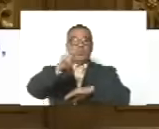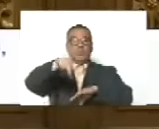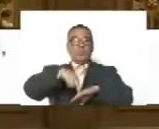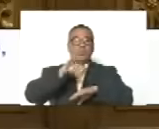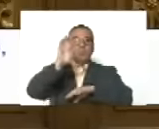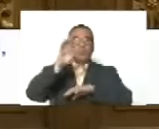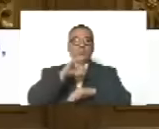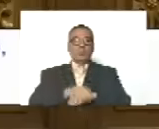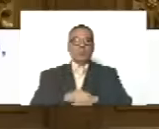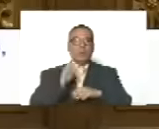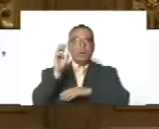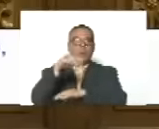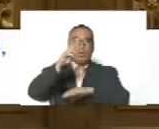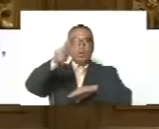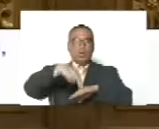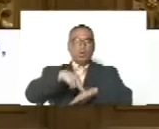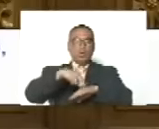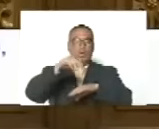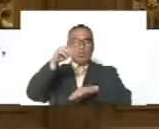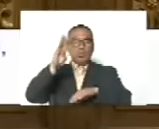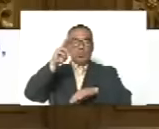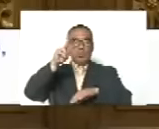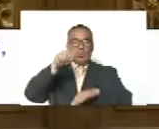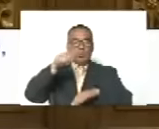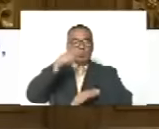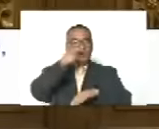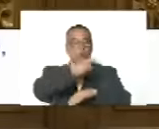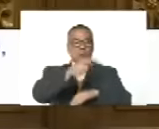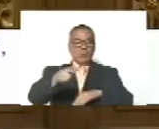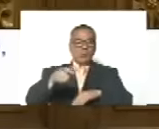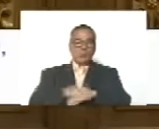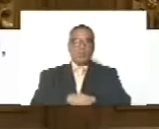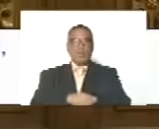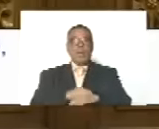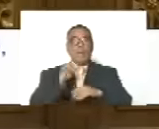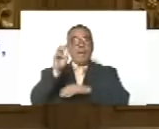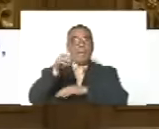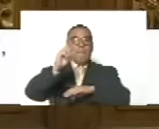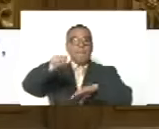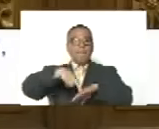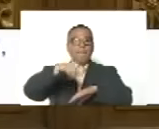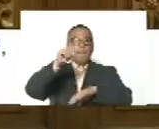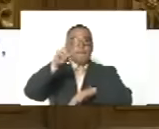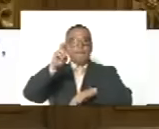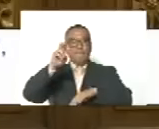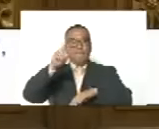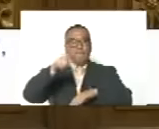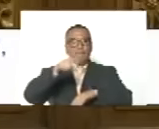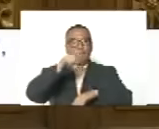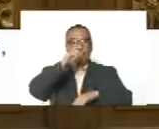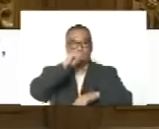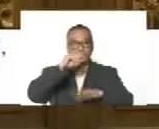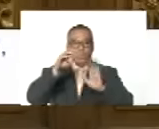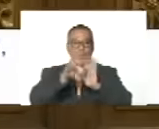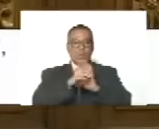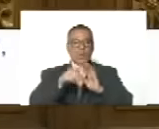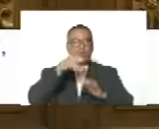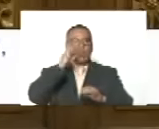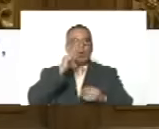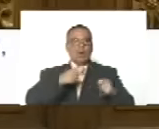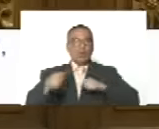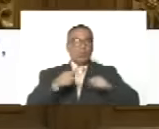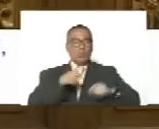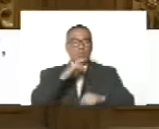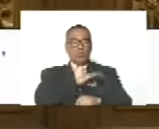Patria, Congreso Bicentenario de los Pueblos y Congreso Nueva Época, Capítulo Café,